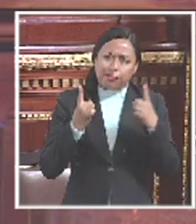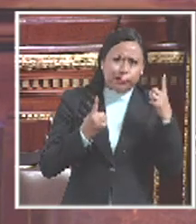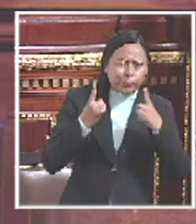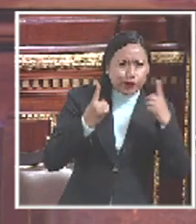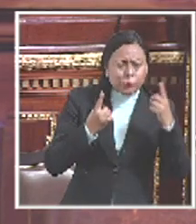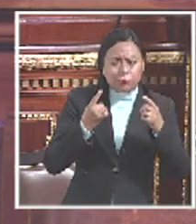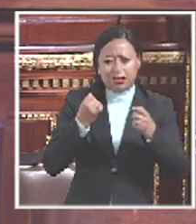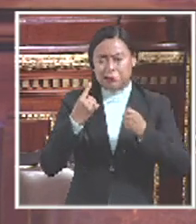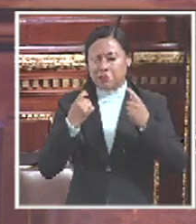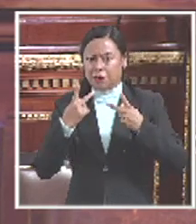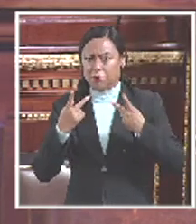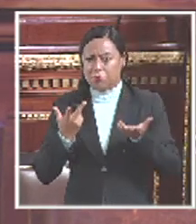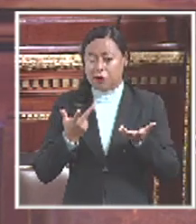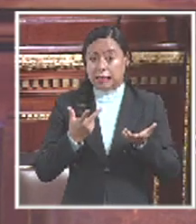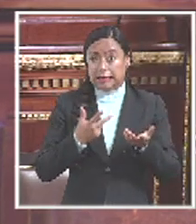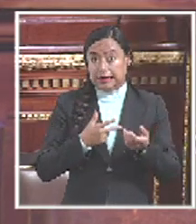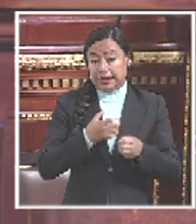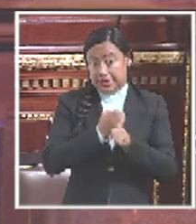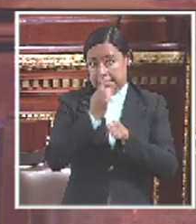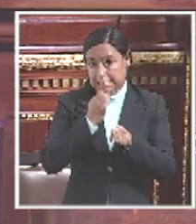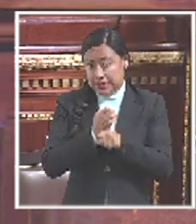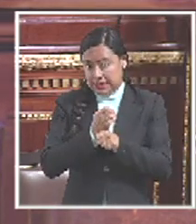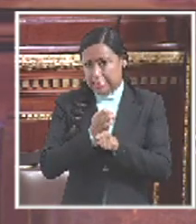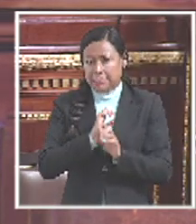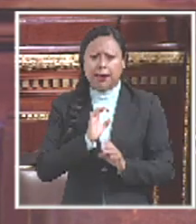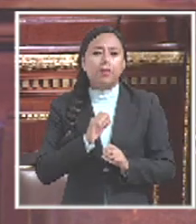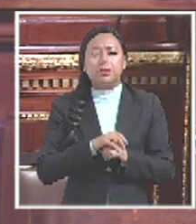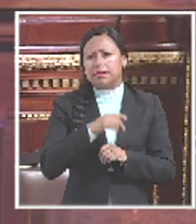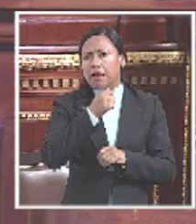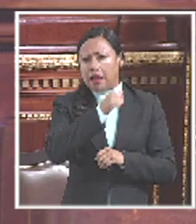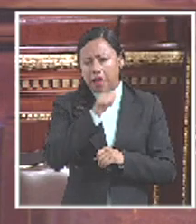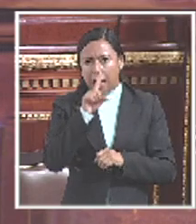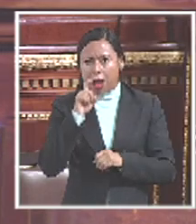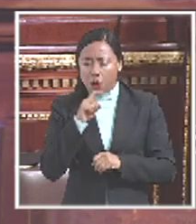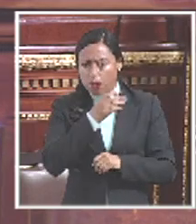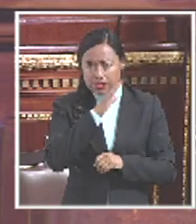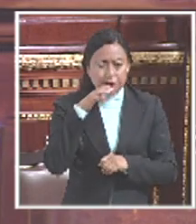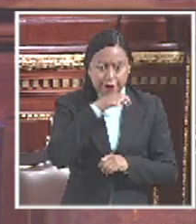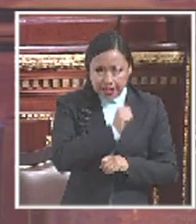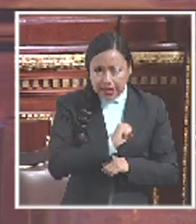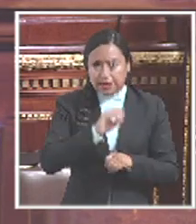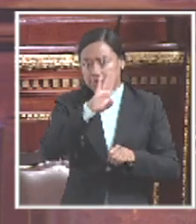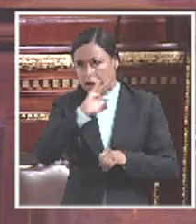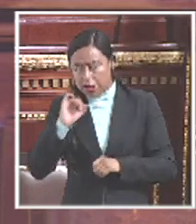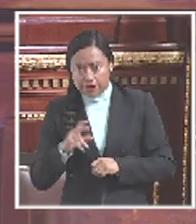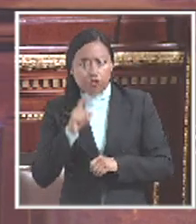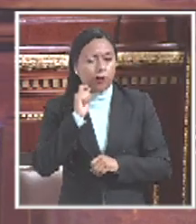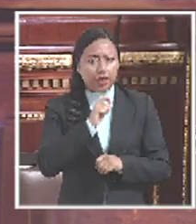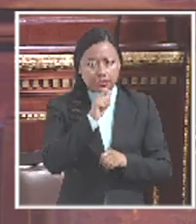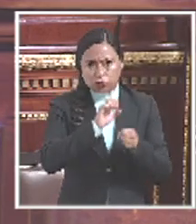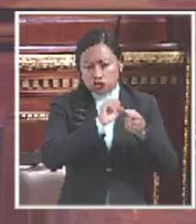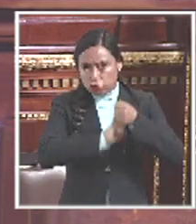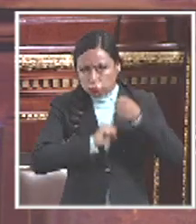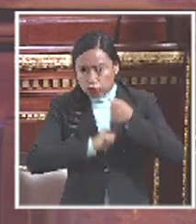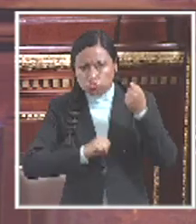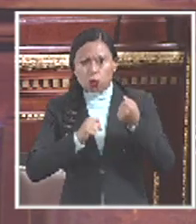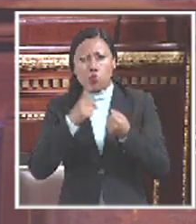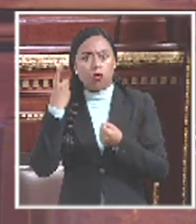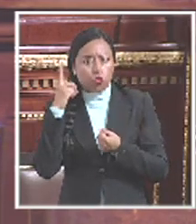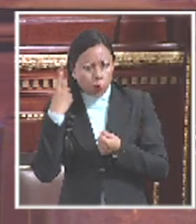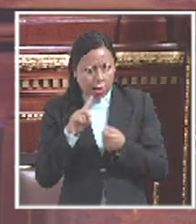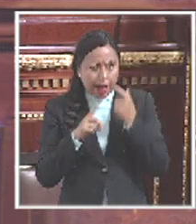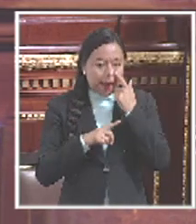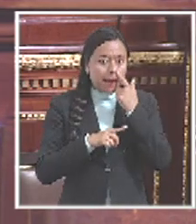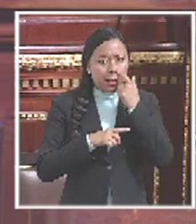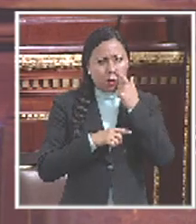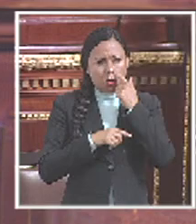parte de 8 entidades federativas: Aguascalientes, Baja California Sur, Durango, Guanajuato, Tamaulipas, Hidalgo, Coahuila